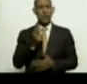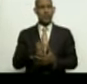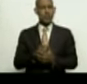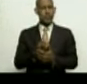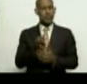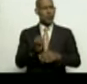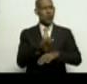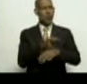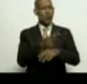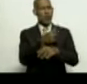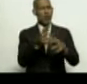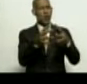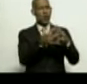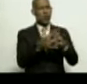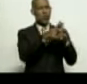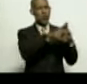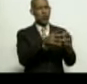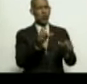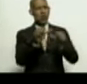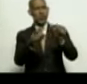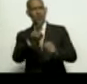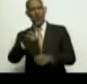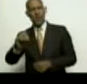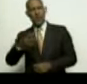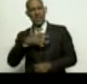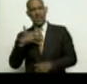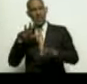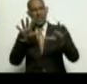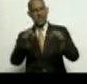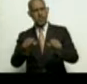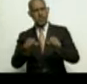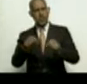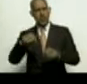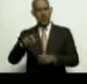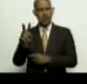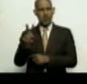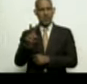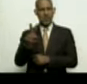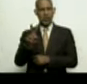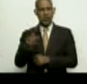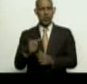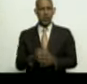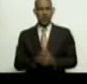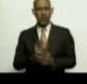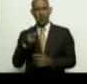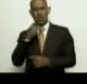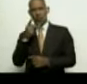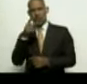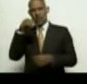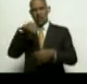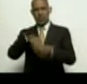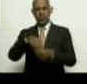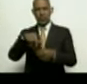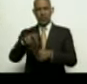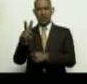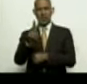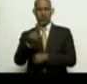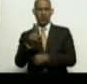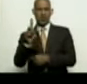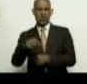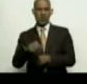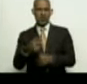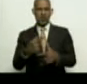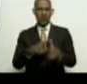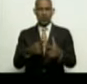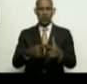la última década del siglo XX tiene como gran interés imponer su dominio económico, cultural y político en Latinoamérica, en un